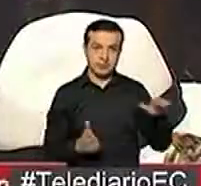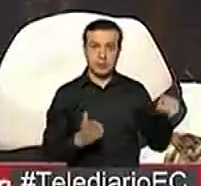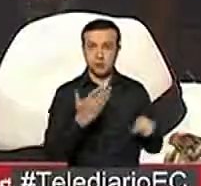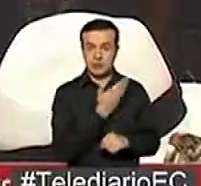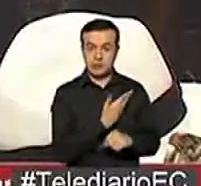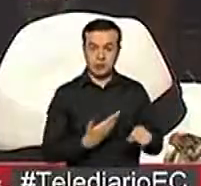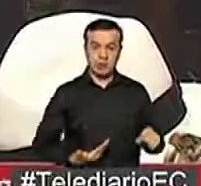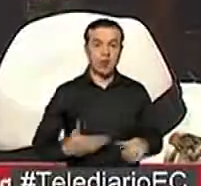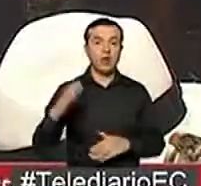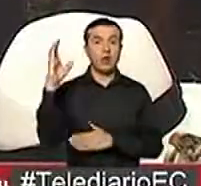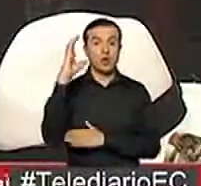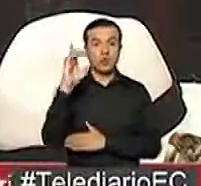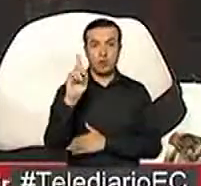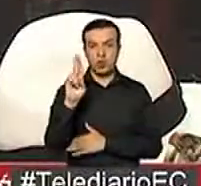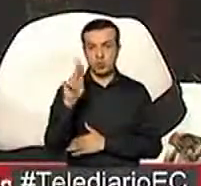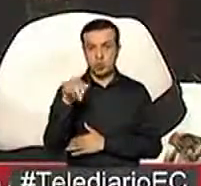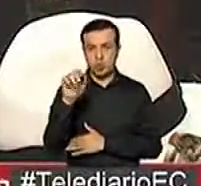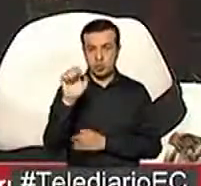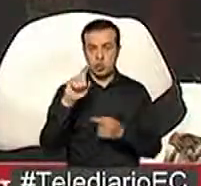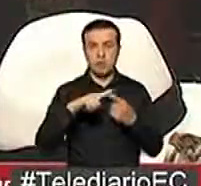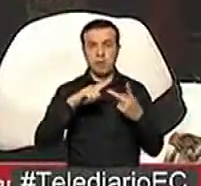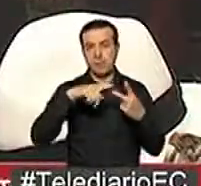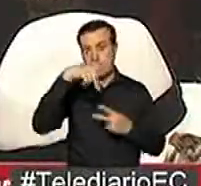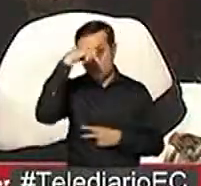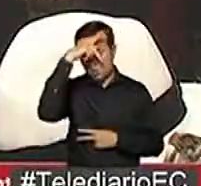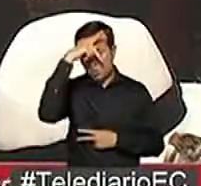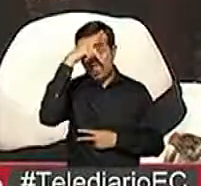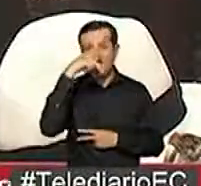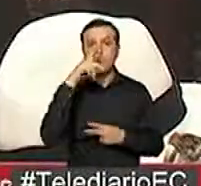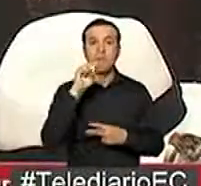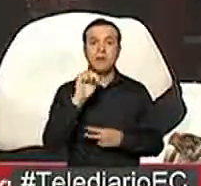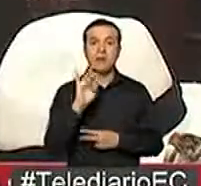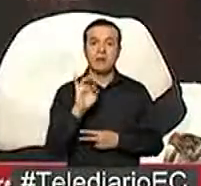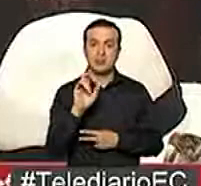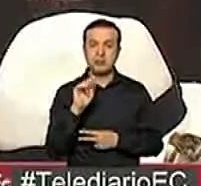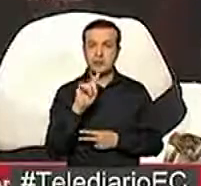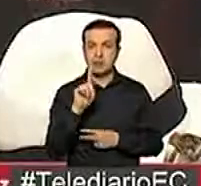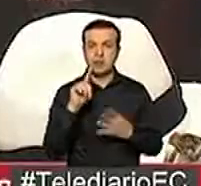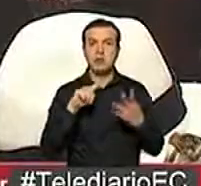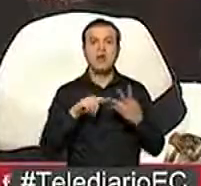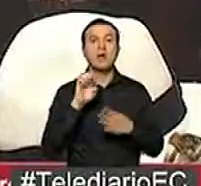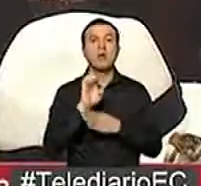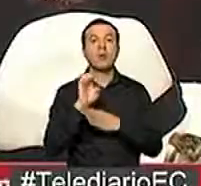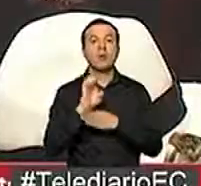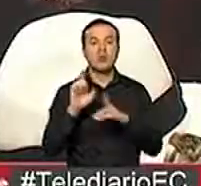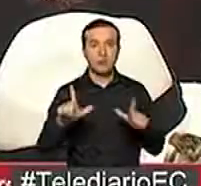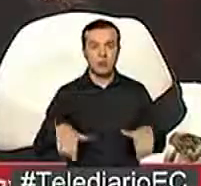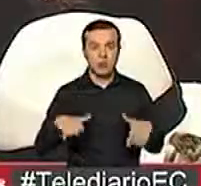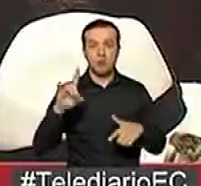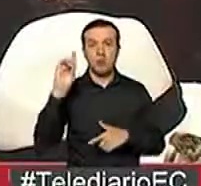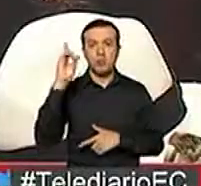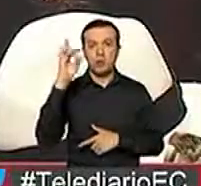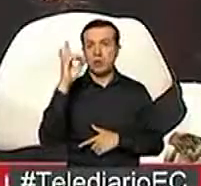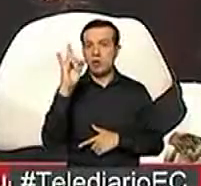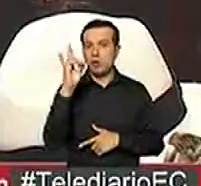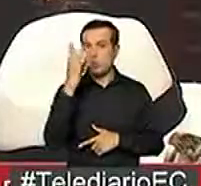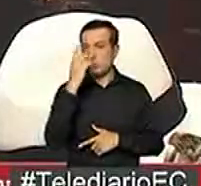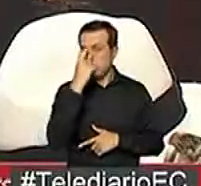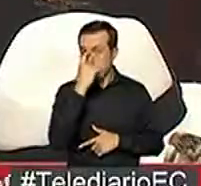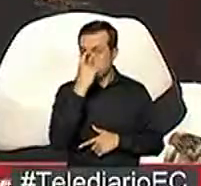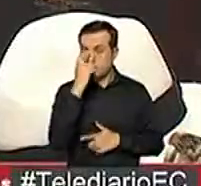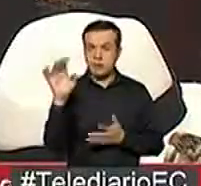presidentes de Colombia, Iván Duque; de Perú, Martín Vizcarra; de Ecuador, Lenín Moreno; de Bolivia, Evo Morales; y representantes de Surinam y